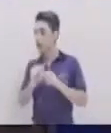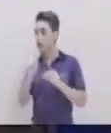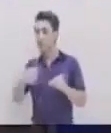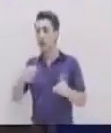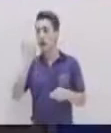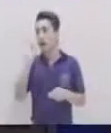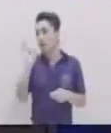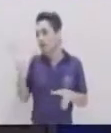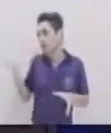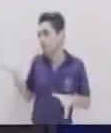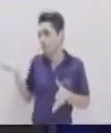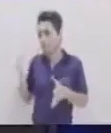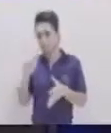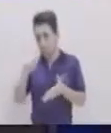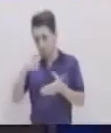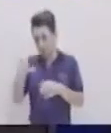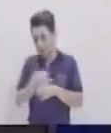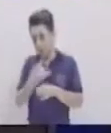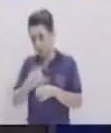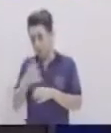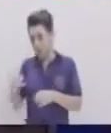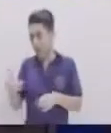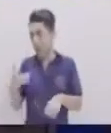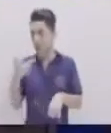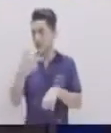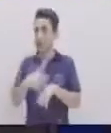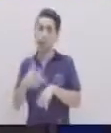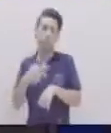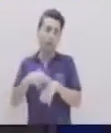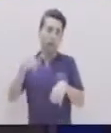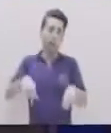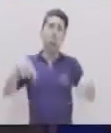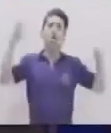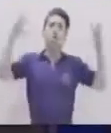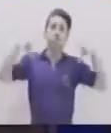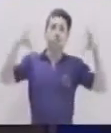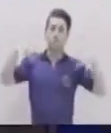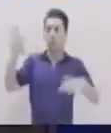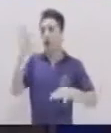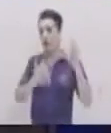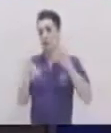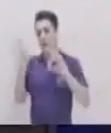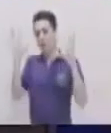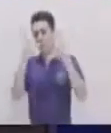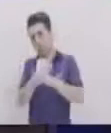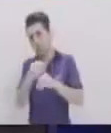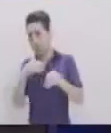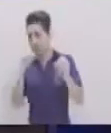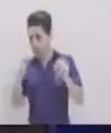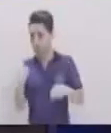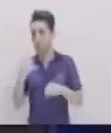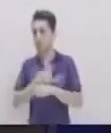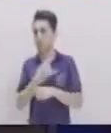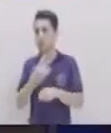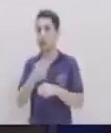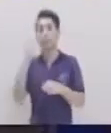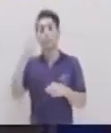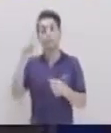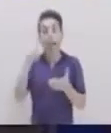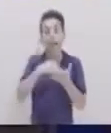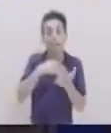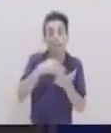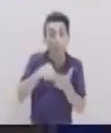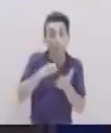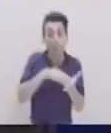para poder beber una taza de café caliente en las tardes de invierno o en las noches, lo podemos utilizar como